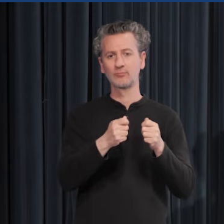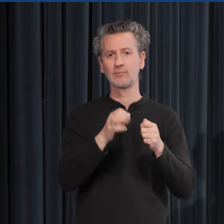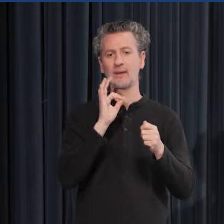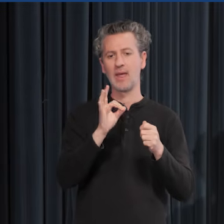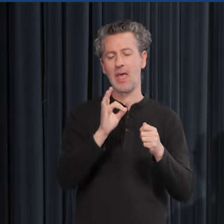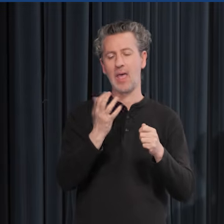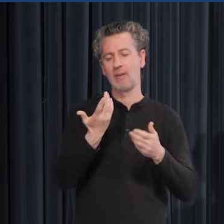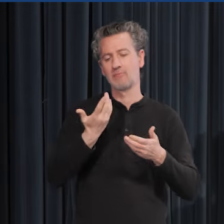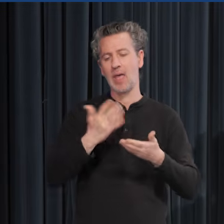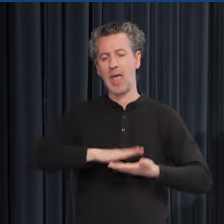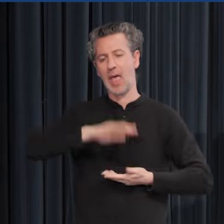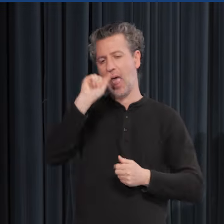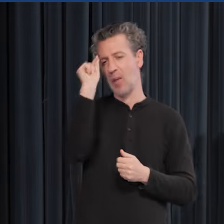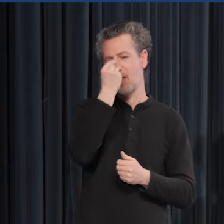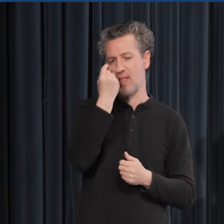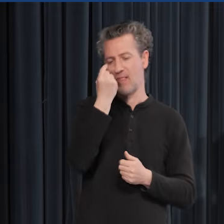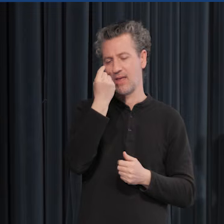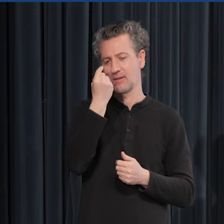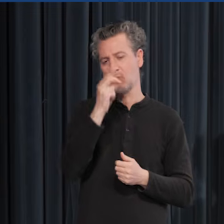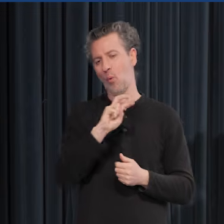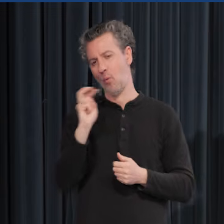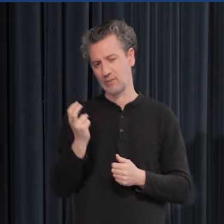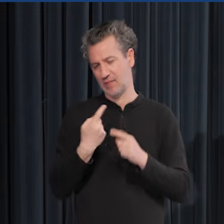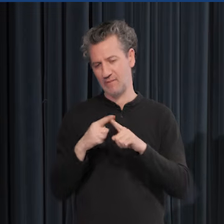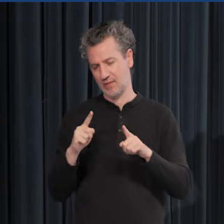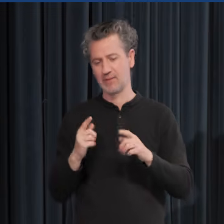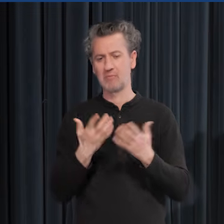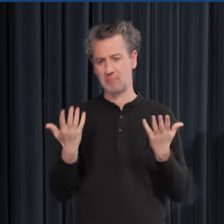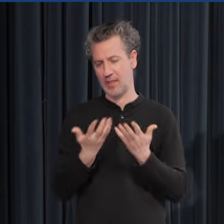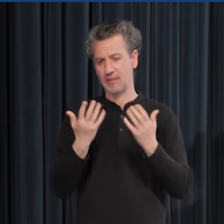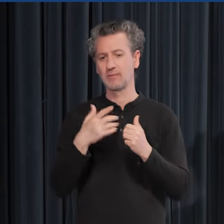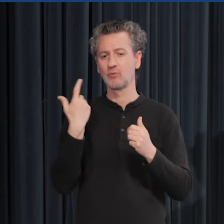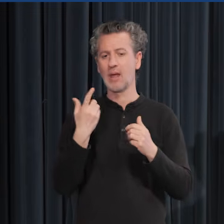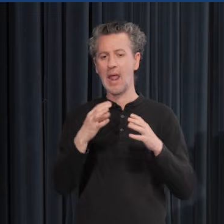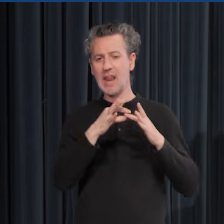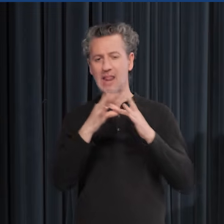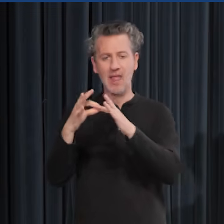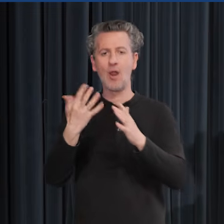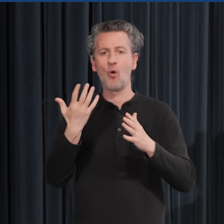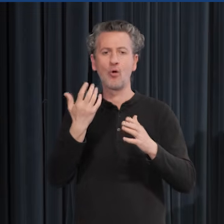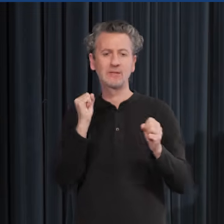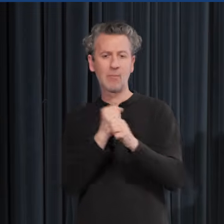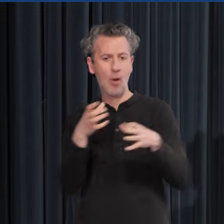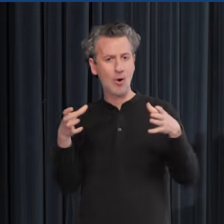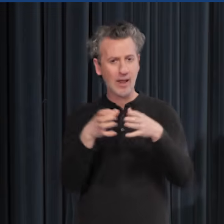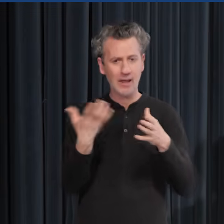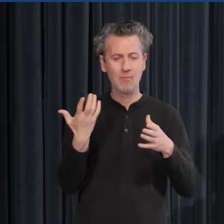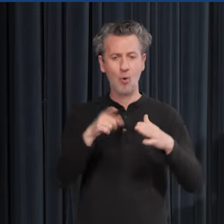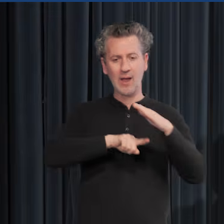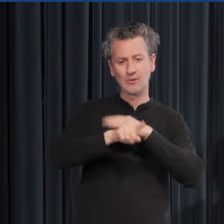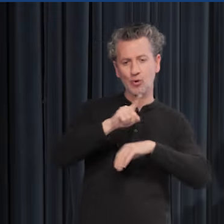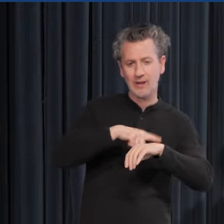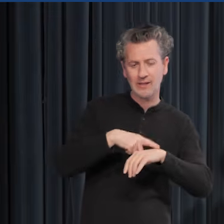habilidades blandas, como por ejemplo la importancia del liderazgo, del trabajo en equipo, de la gestión del tiempo y de las